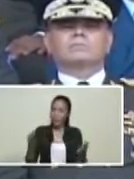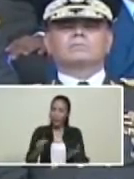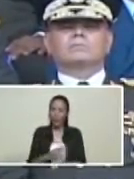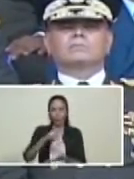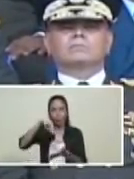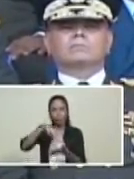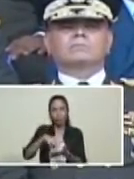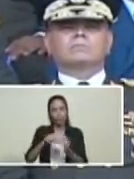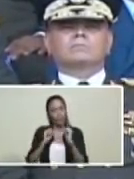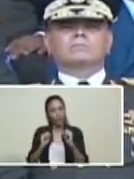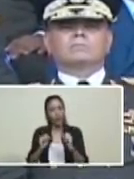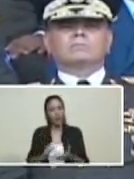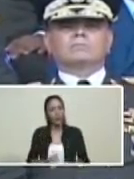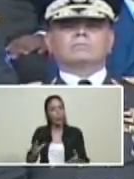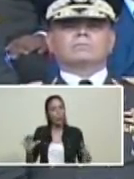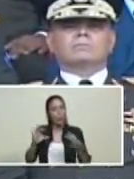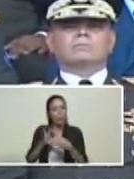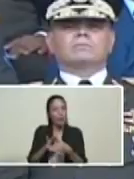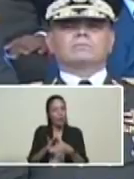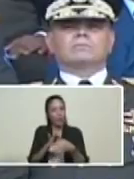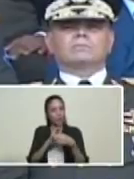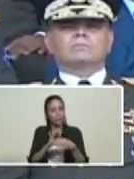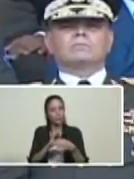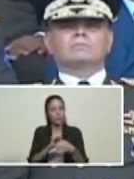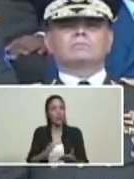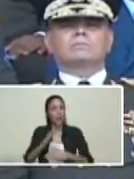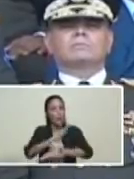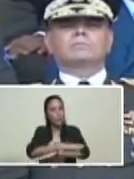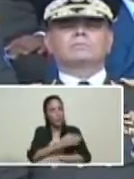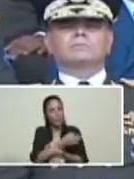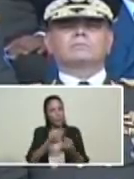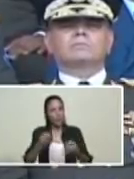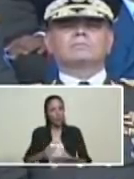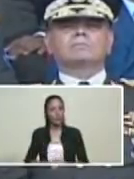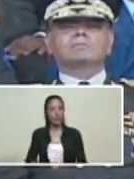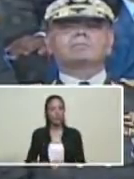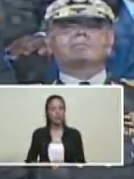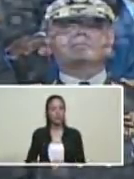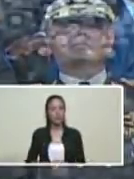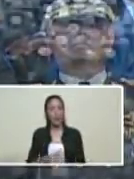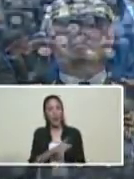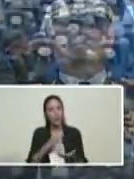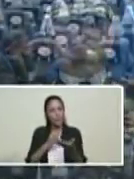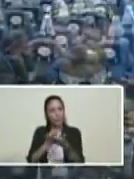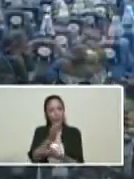pie unida cohesionada disciplinada subordinada leal